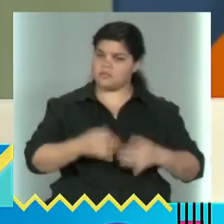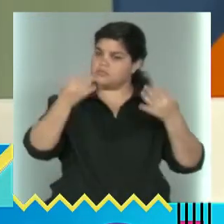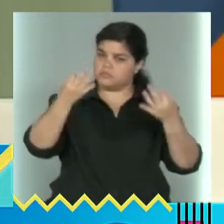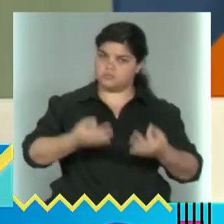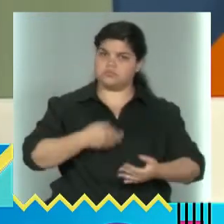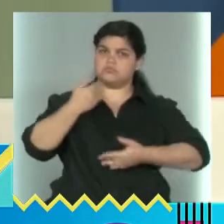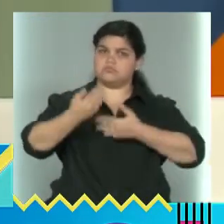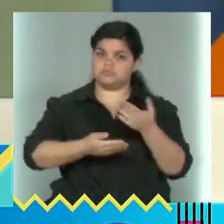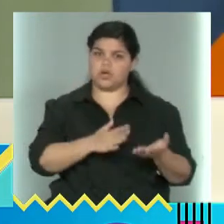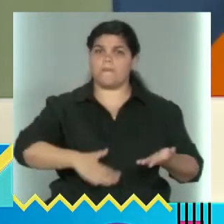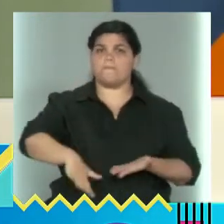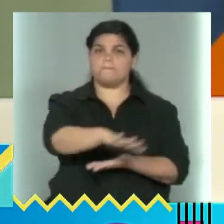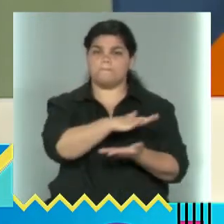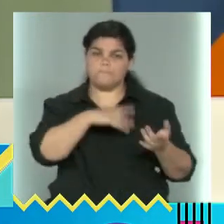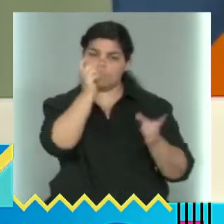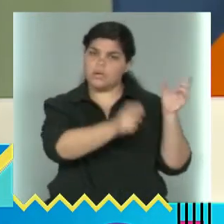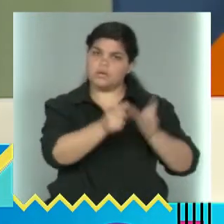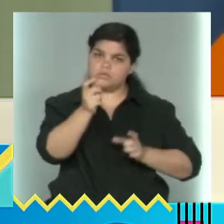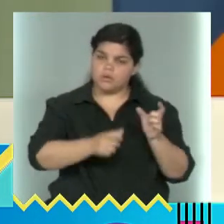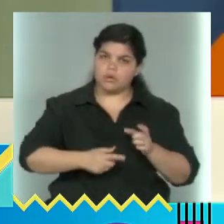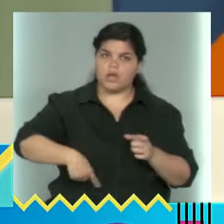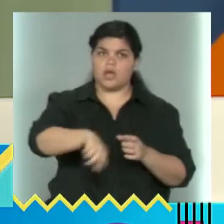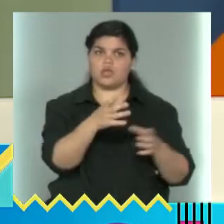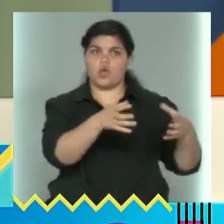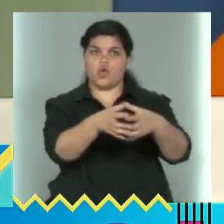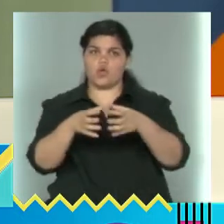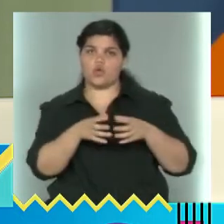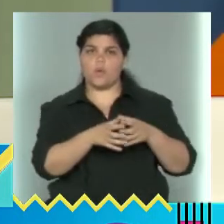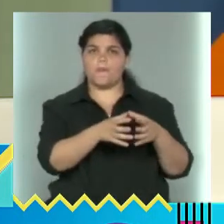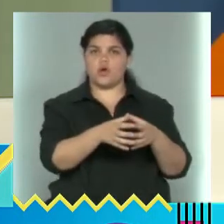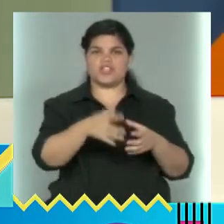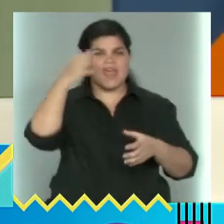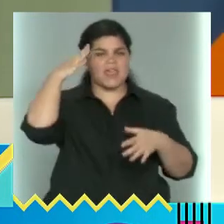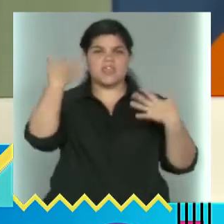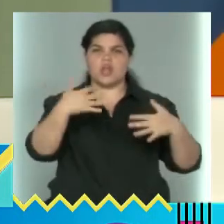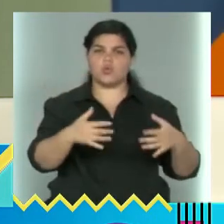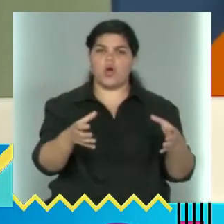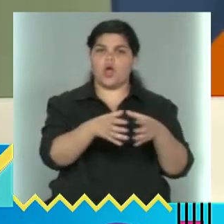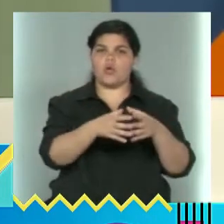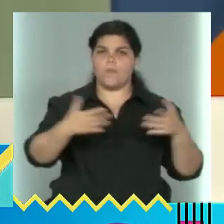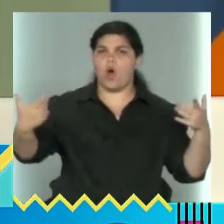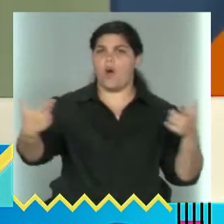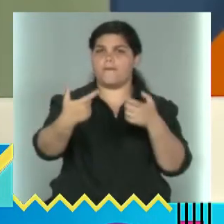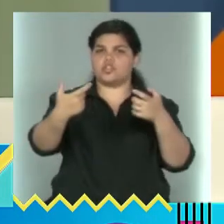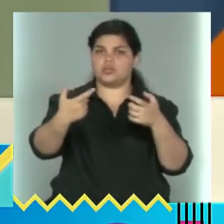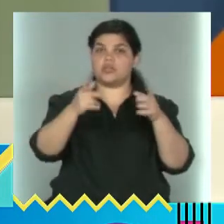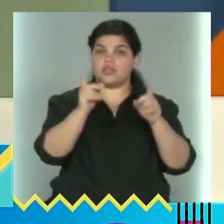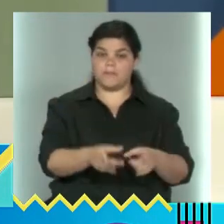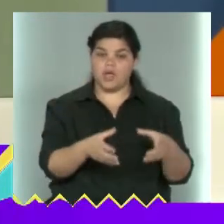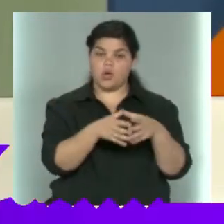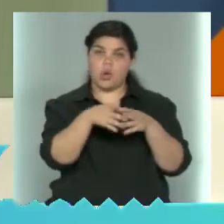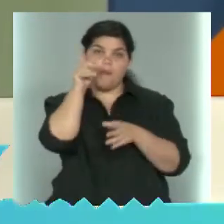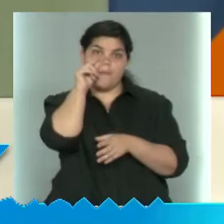por parte de la población civil, de distintos grupos, no sé, intelectuales que eran opositores, de partidos que